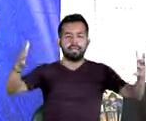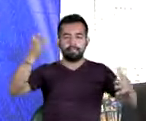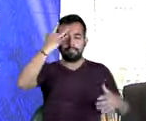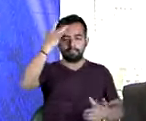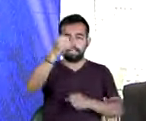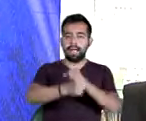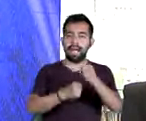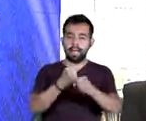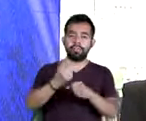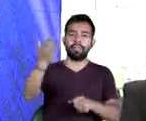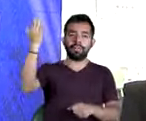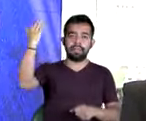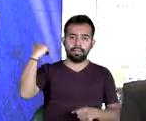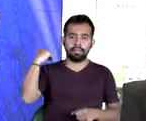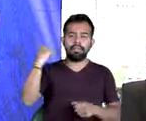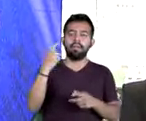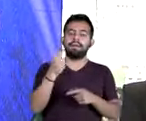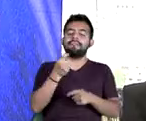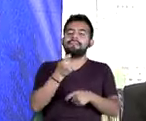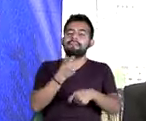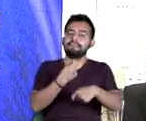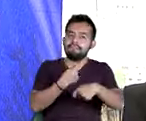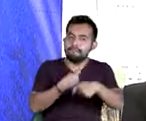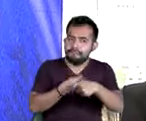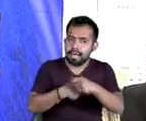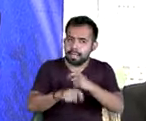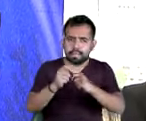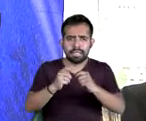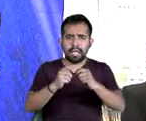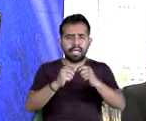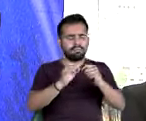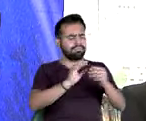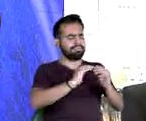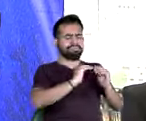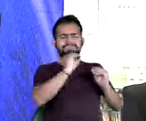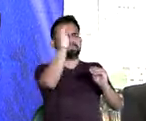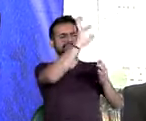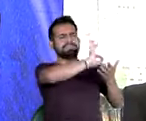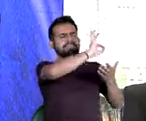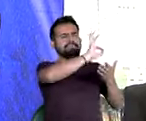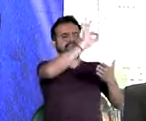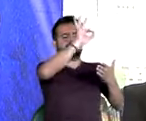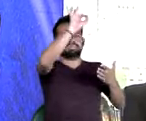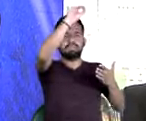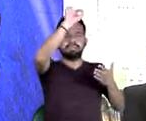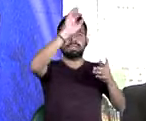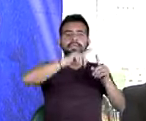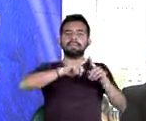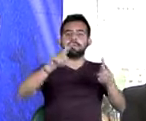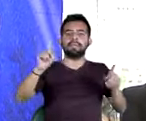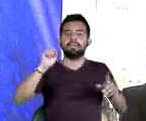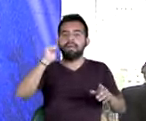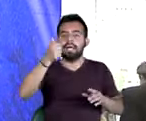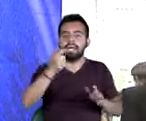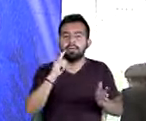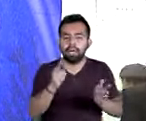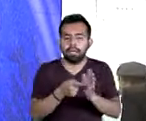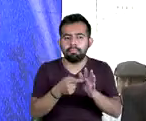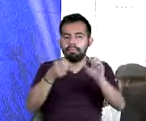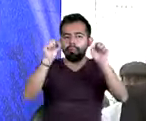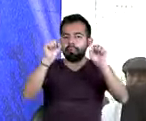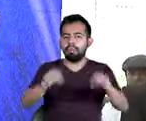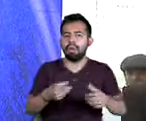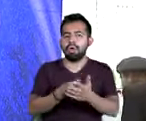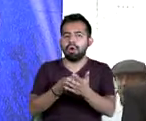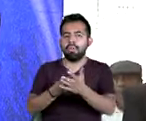fue venta récord del sector automotriz de autos en Quito. Pero mañana cualquiera se va a poder comprar un auto,